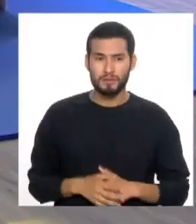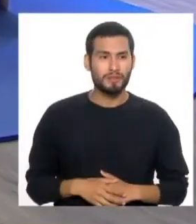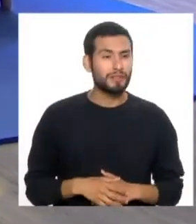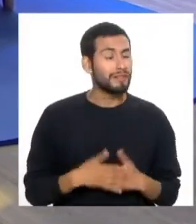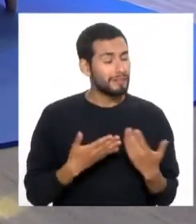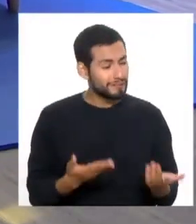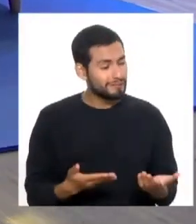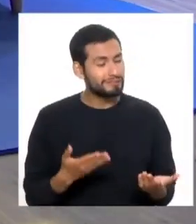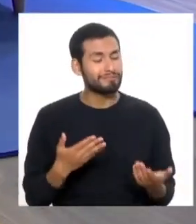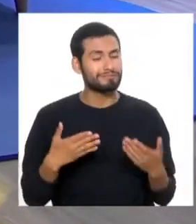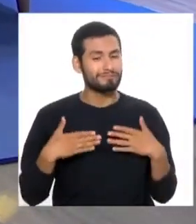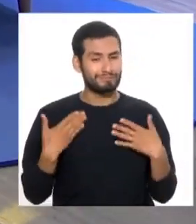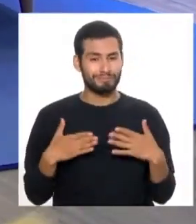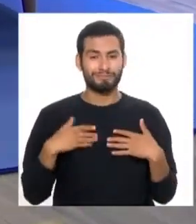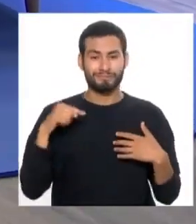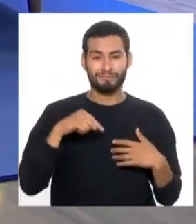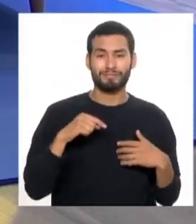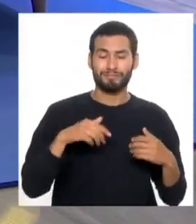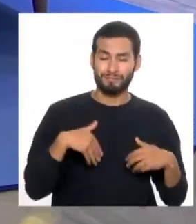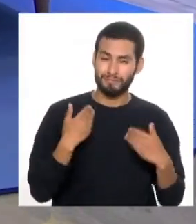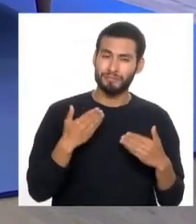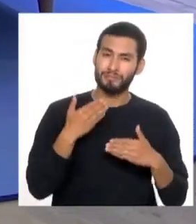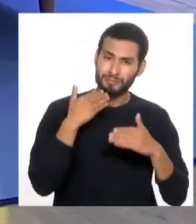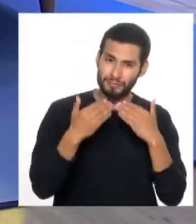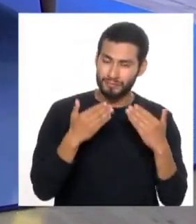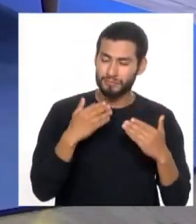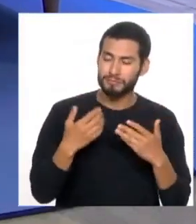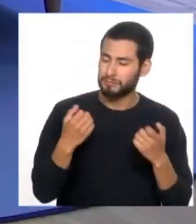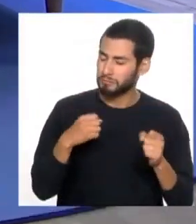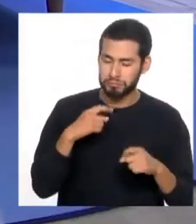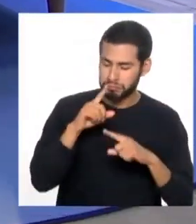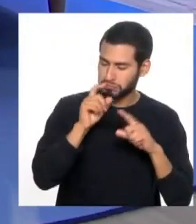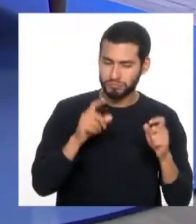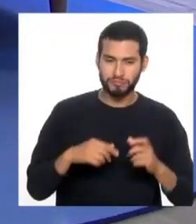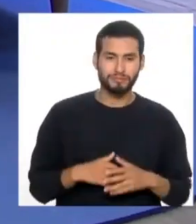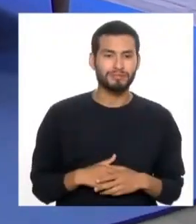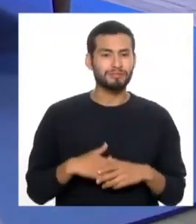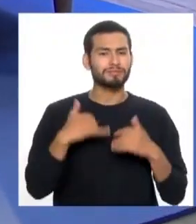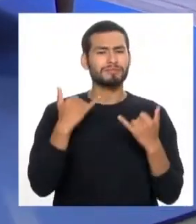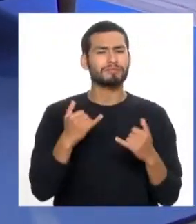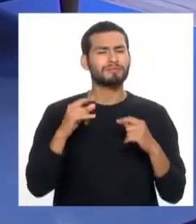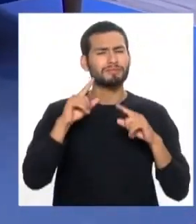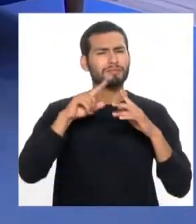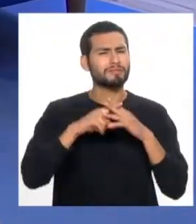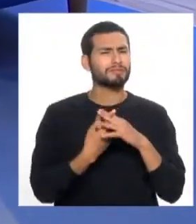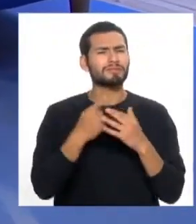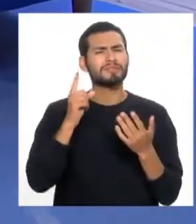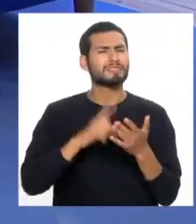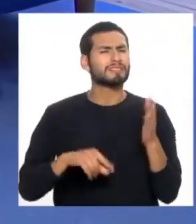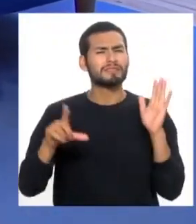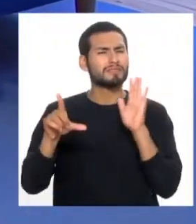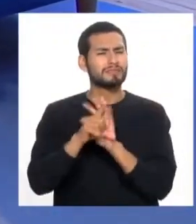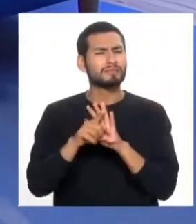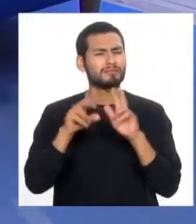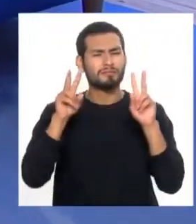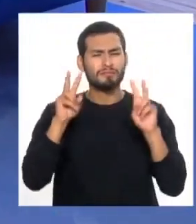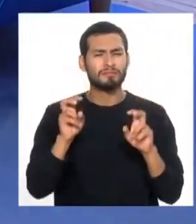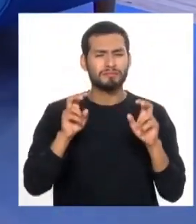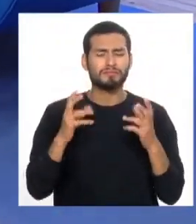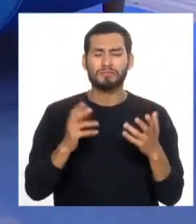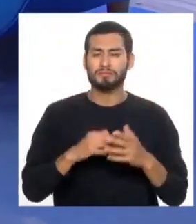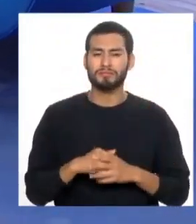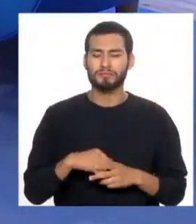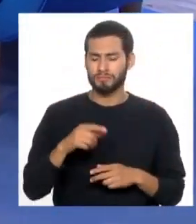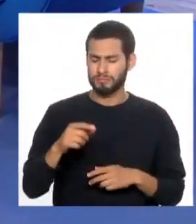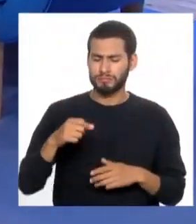¿Qué tal, Christopher? Un gusto acá para poder absorber cualquier consulta y duda que pueda. Vamos a empezar con la ley. ¿Qué es lo que dice la ley cuando